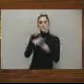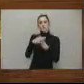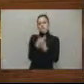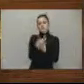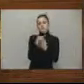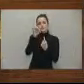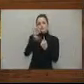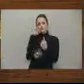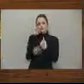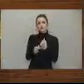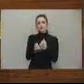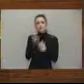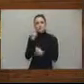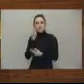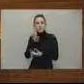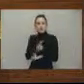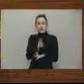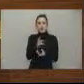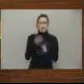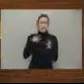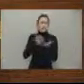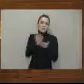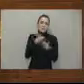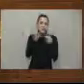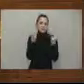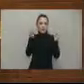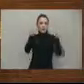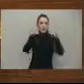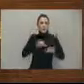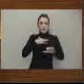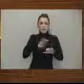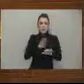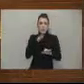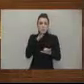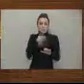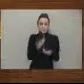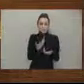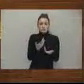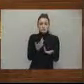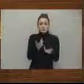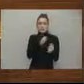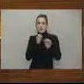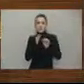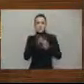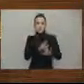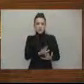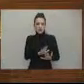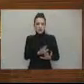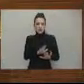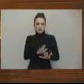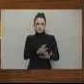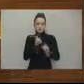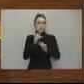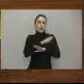aprecia cómo puede deteriorarse un servicio público cuando queda preso de la desidia y el abandono por parte de